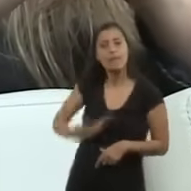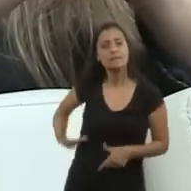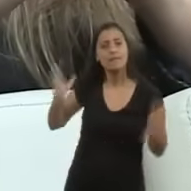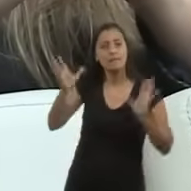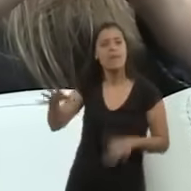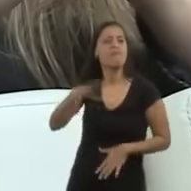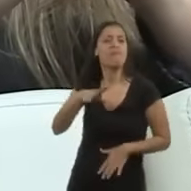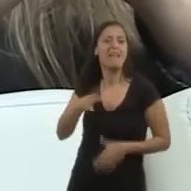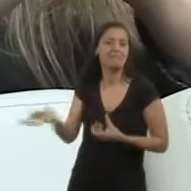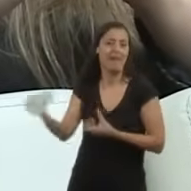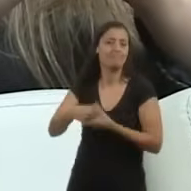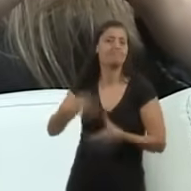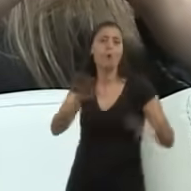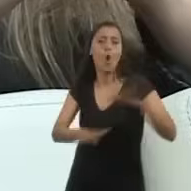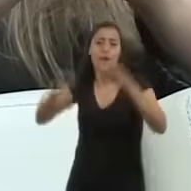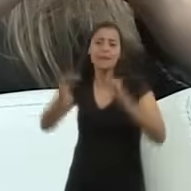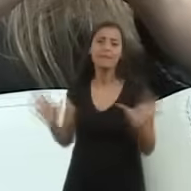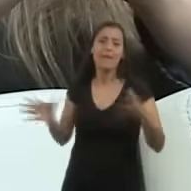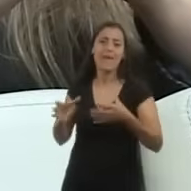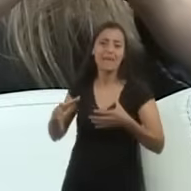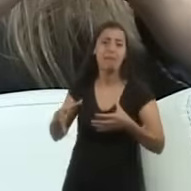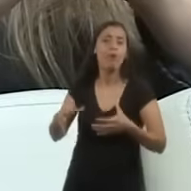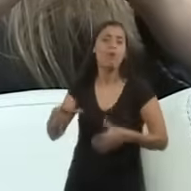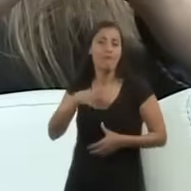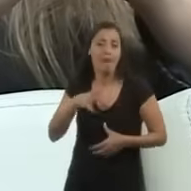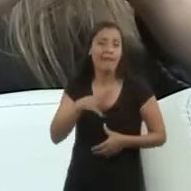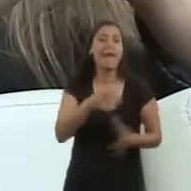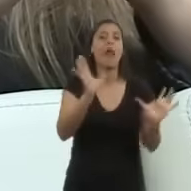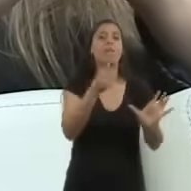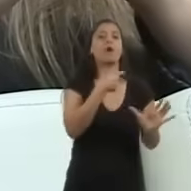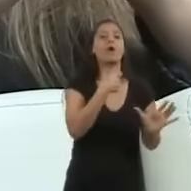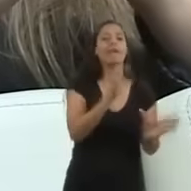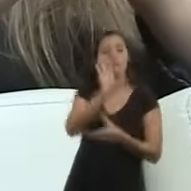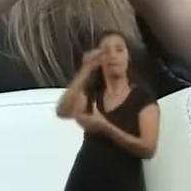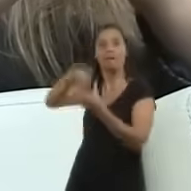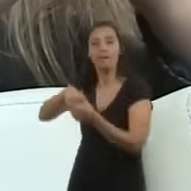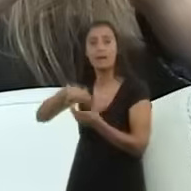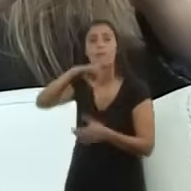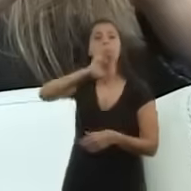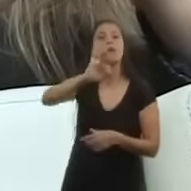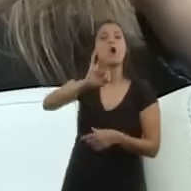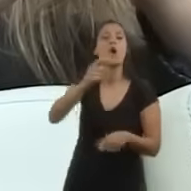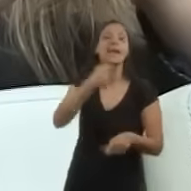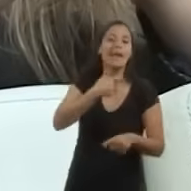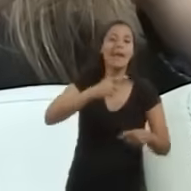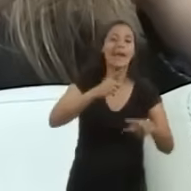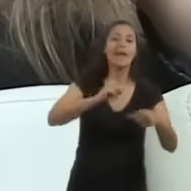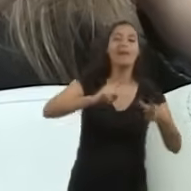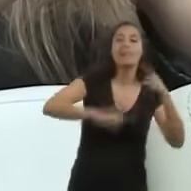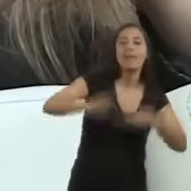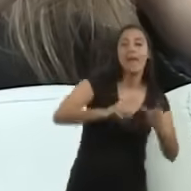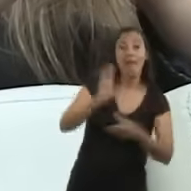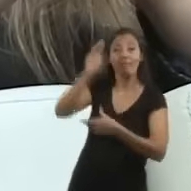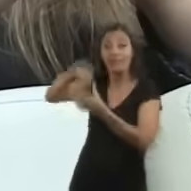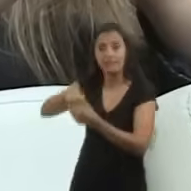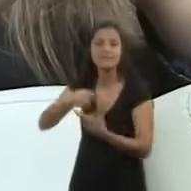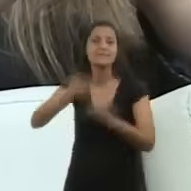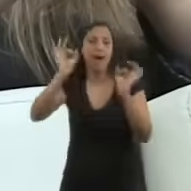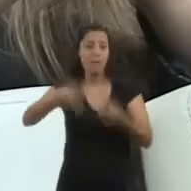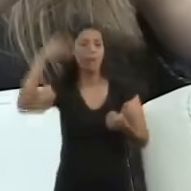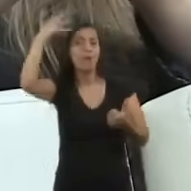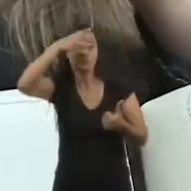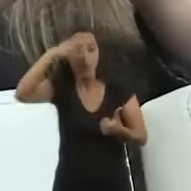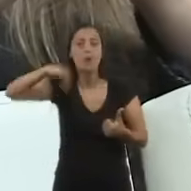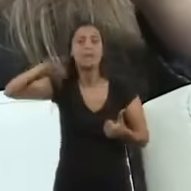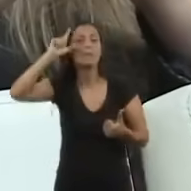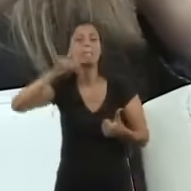de de agentes o dirigentes del prod dentro del las primeras filas del gobierno Más allá de Patricia bullrich y Luis petri que ya sabemos que forman parte pero